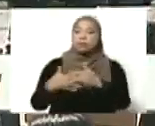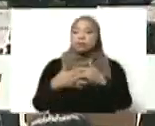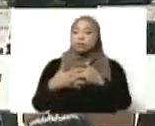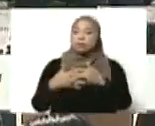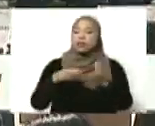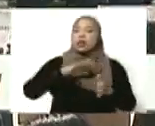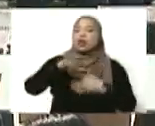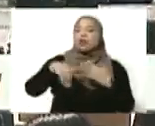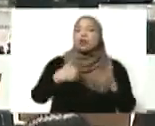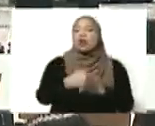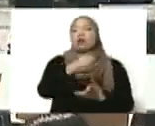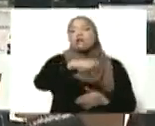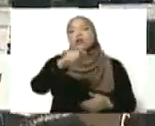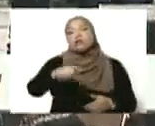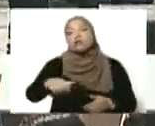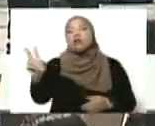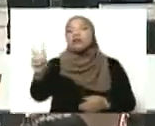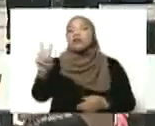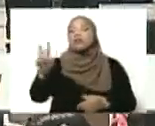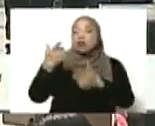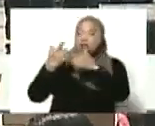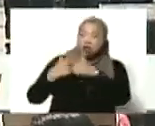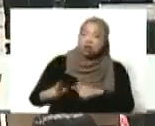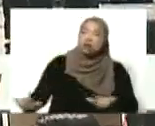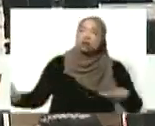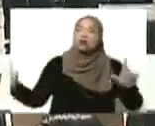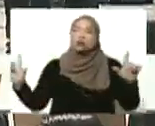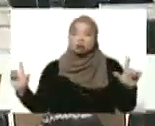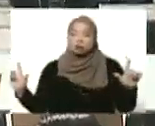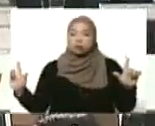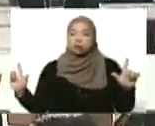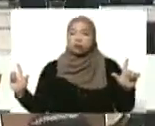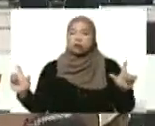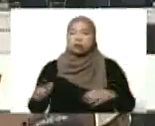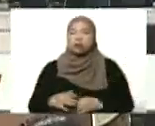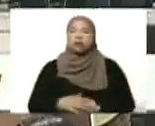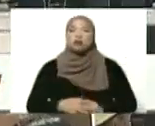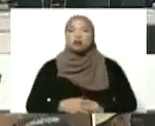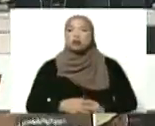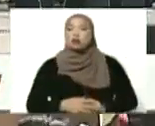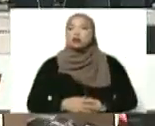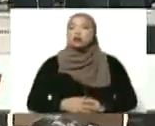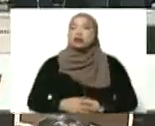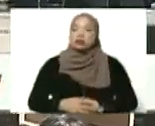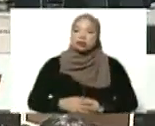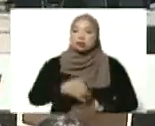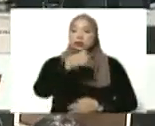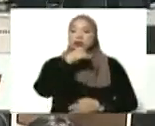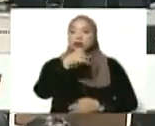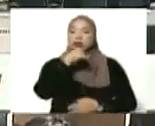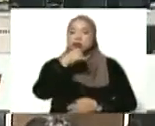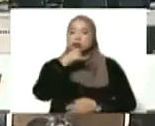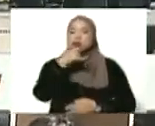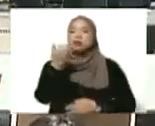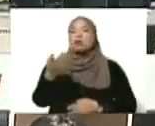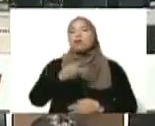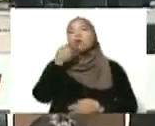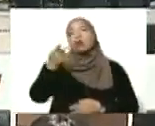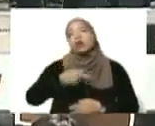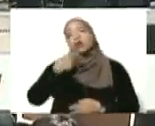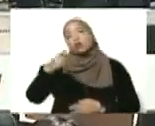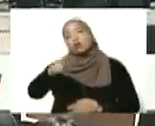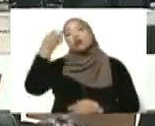todo aquel que entienda que Venezuela es libre, sumar a todo aquel que independientemente de su posición política, uno